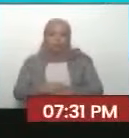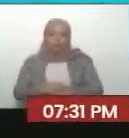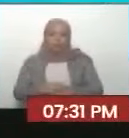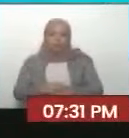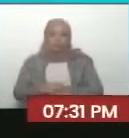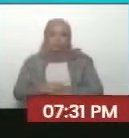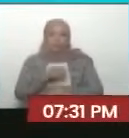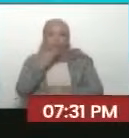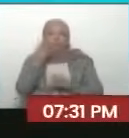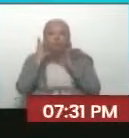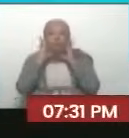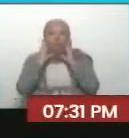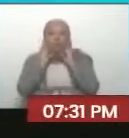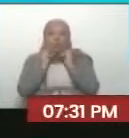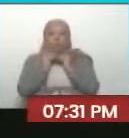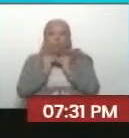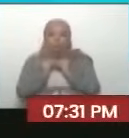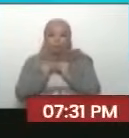muchacho de las barbas.